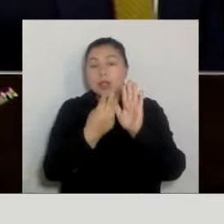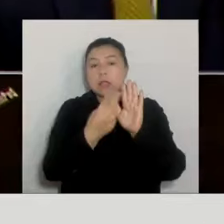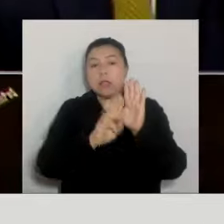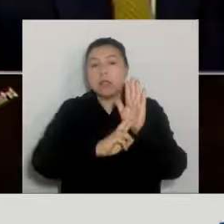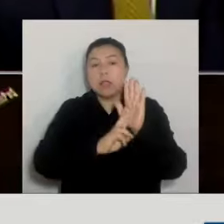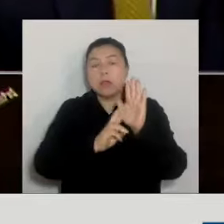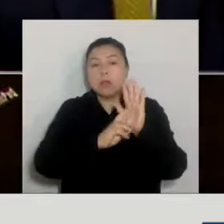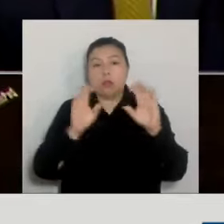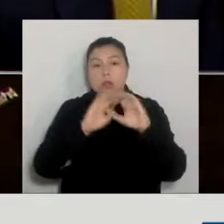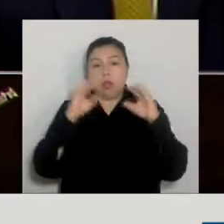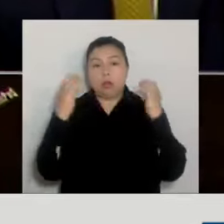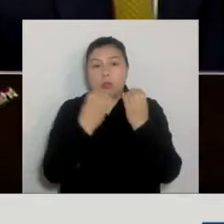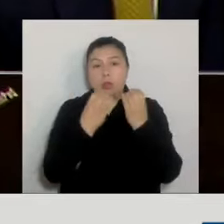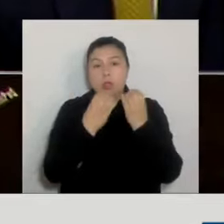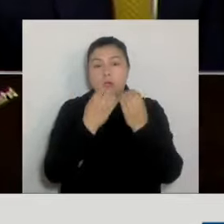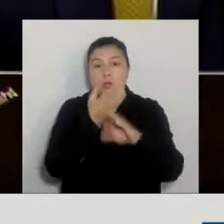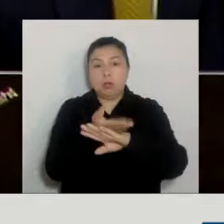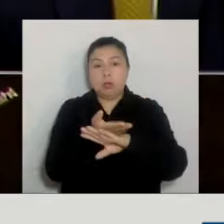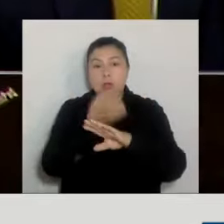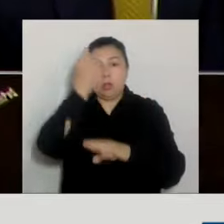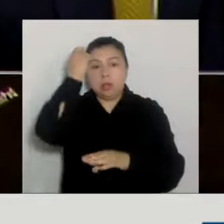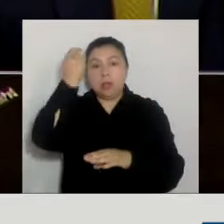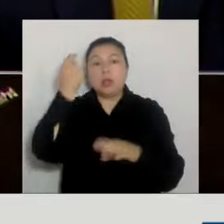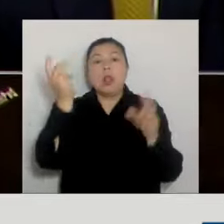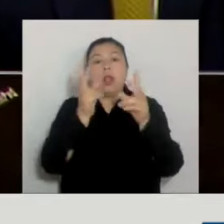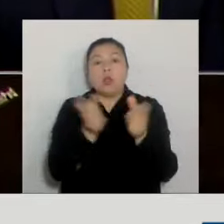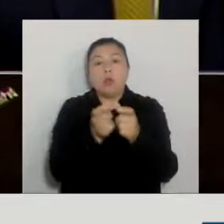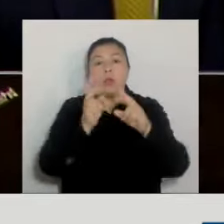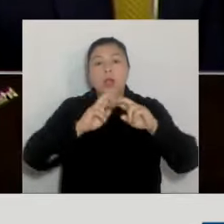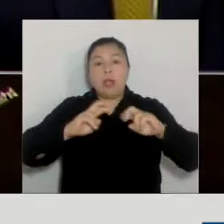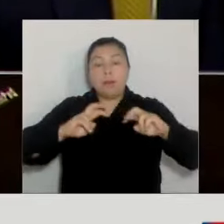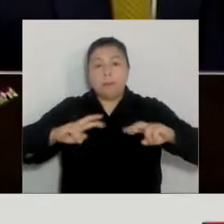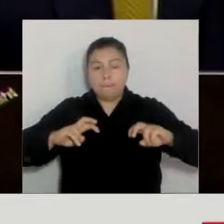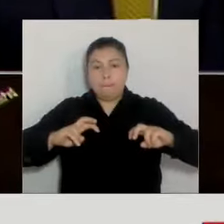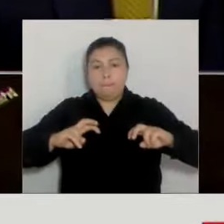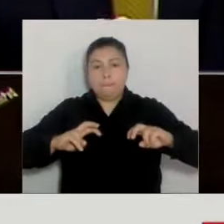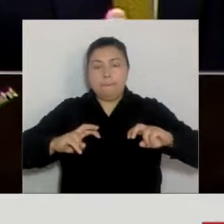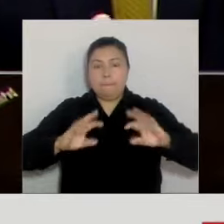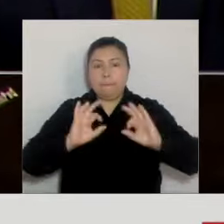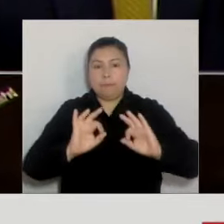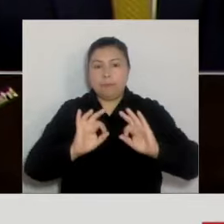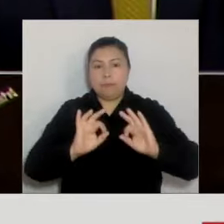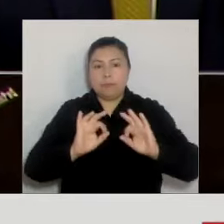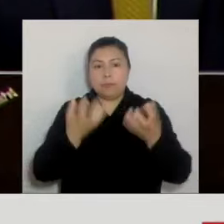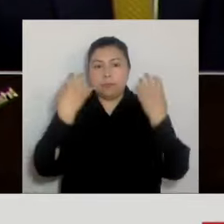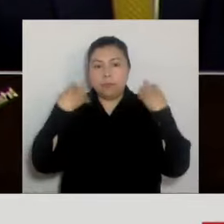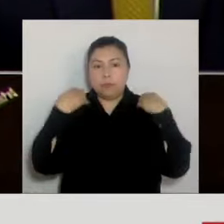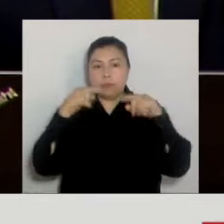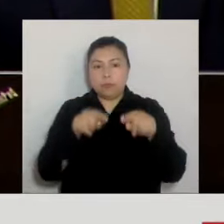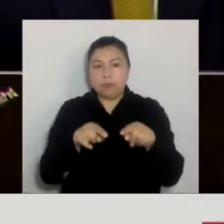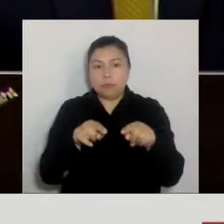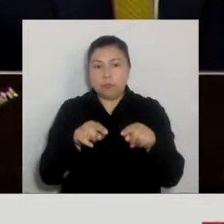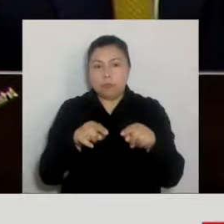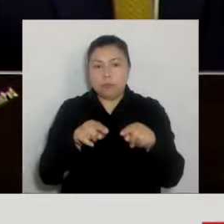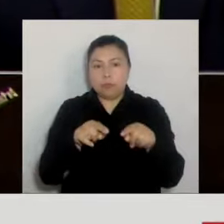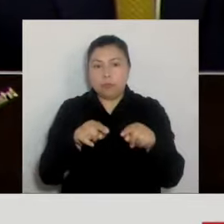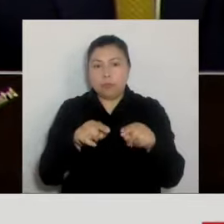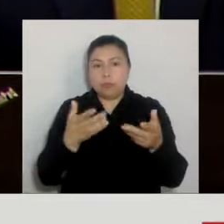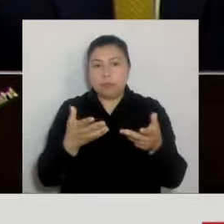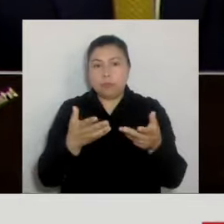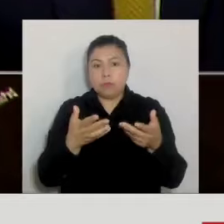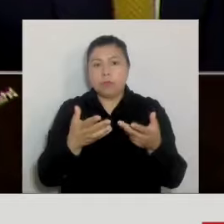corporación solicitan la creación de una comisión especial investigadora encargada de reunir antecedentes sobre determinados de